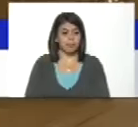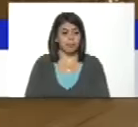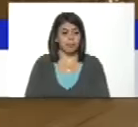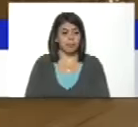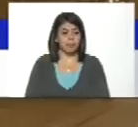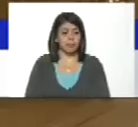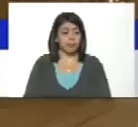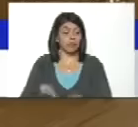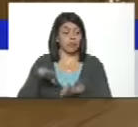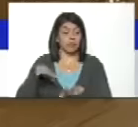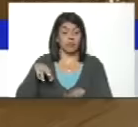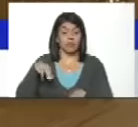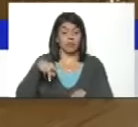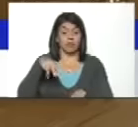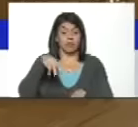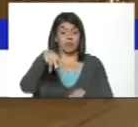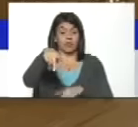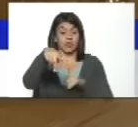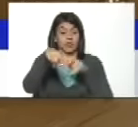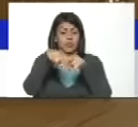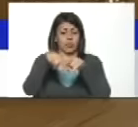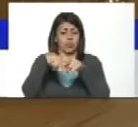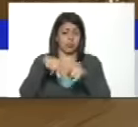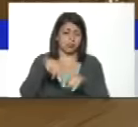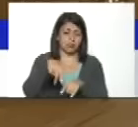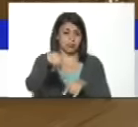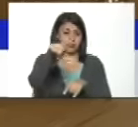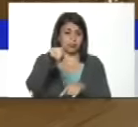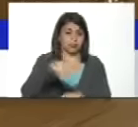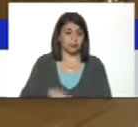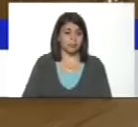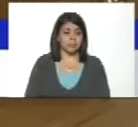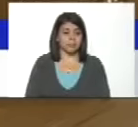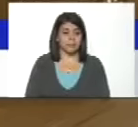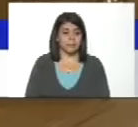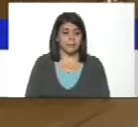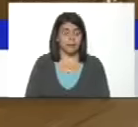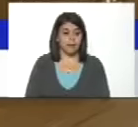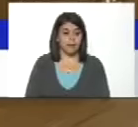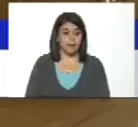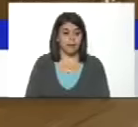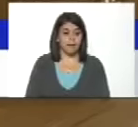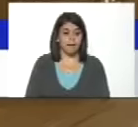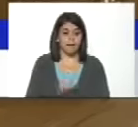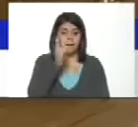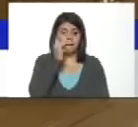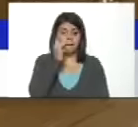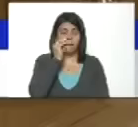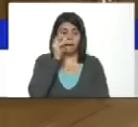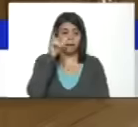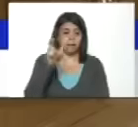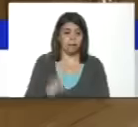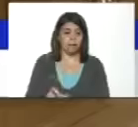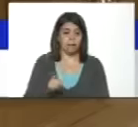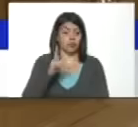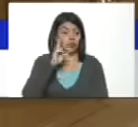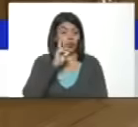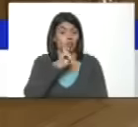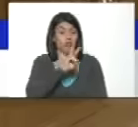y voy a pasar por ahí. Claro, ese compañero no tomó en